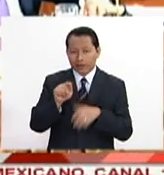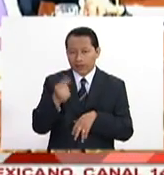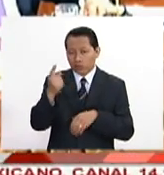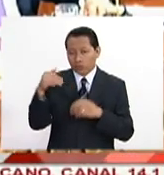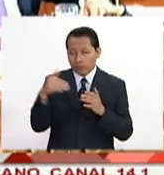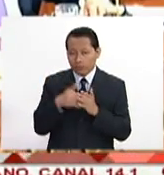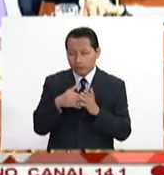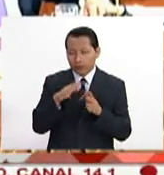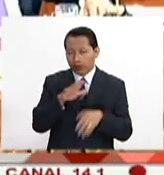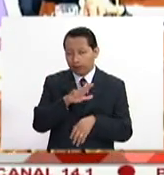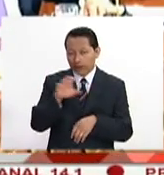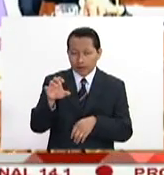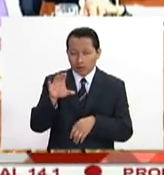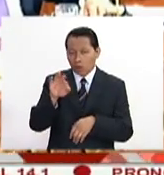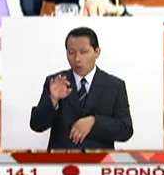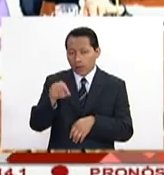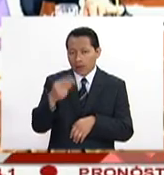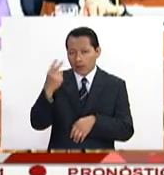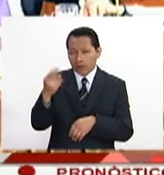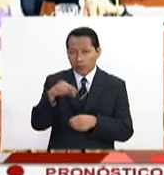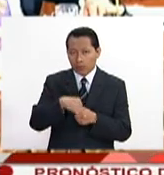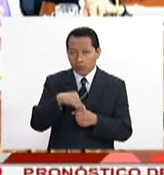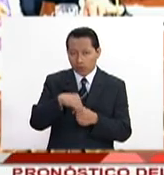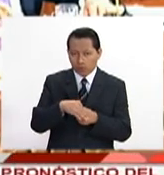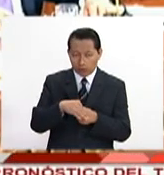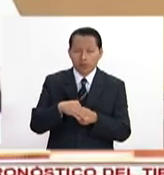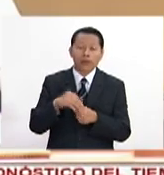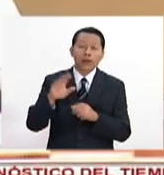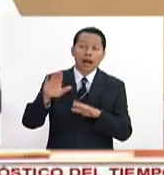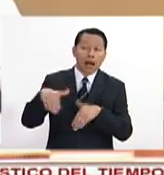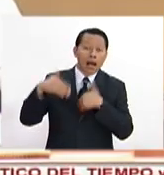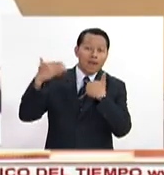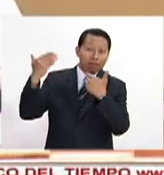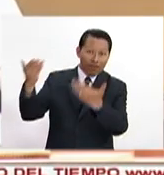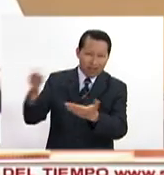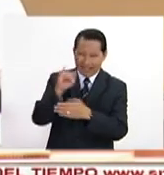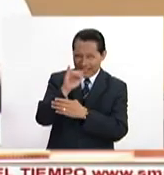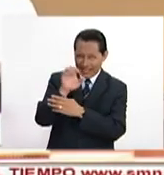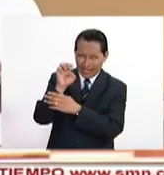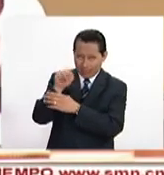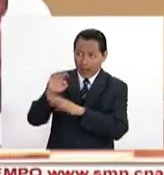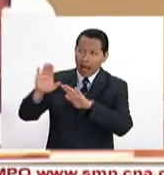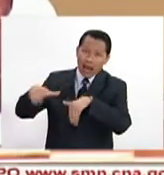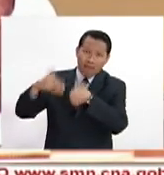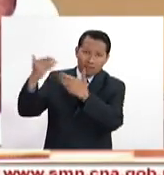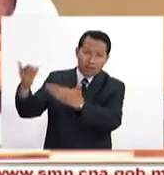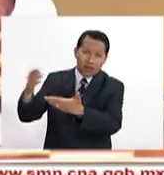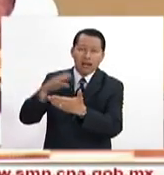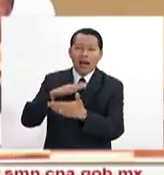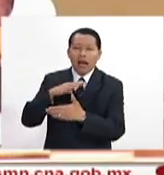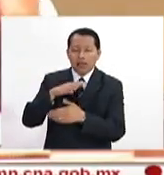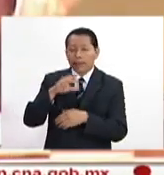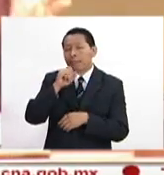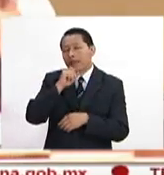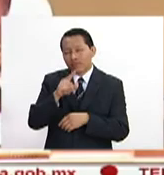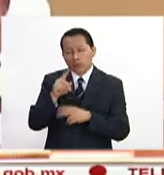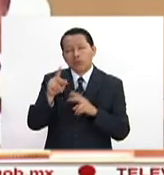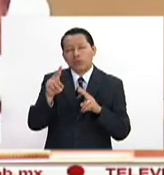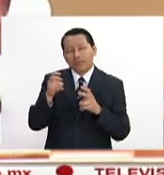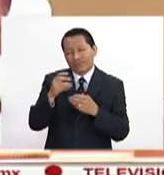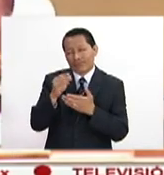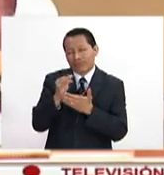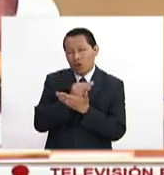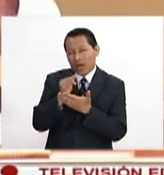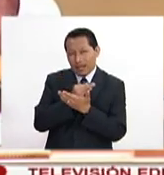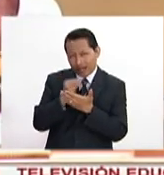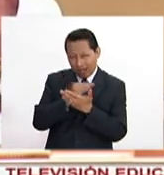1.871.542 sufragios. Afuera de las instalaciones del IEM, Militantes del Movimiento Regeneración Nacional